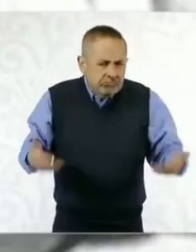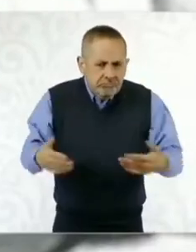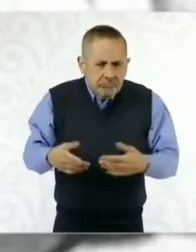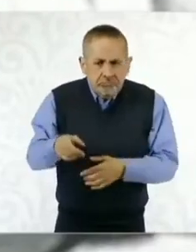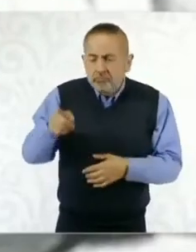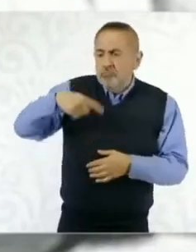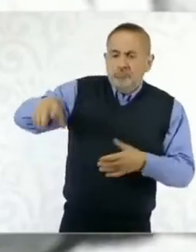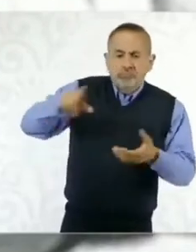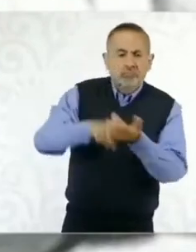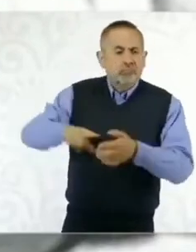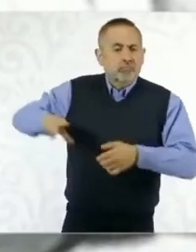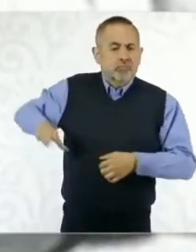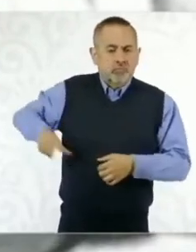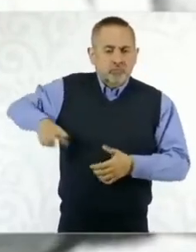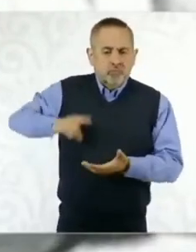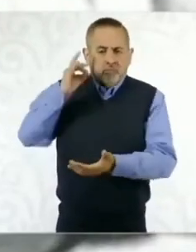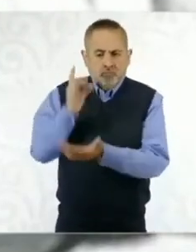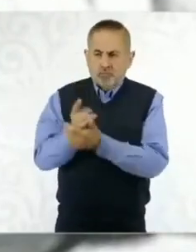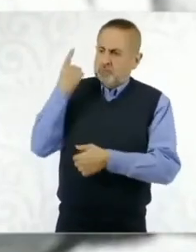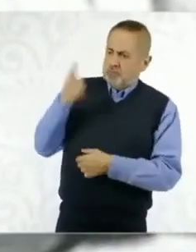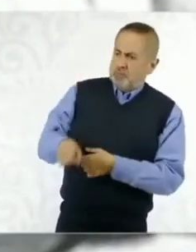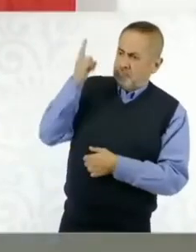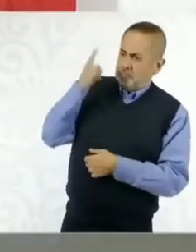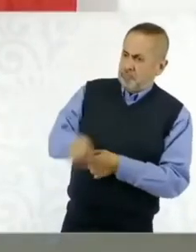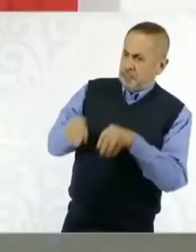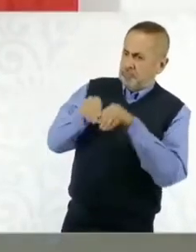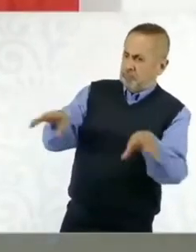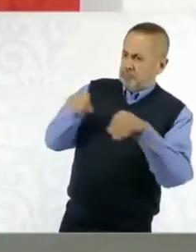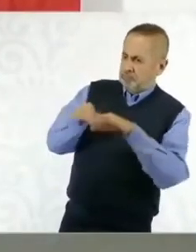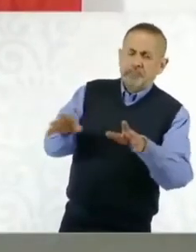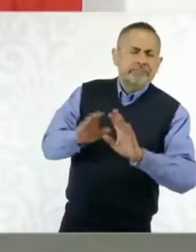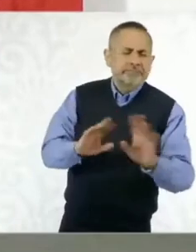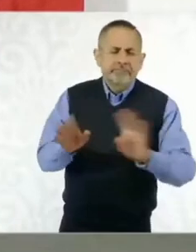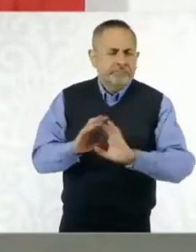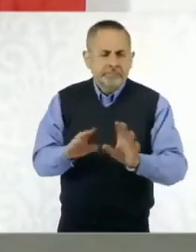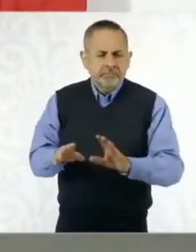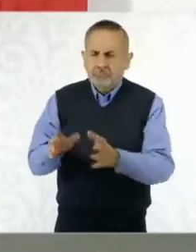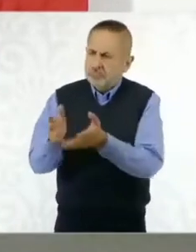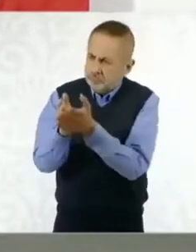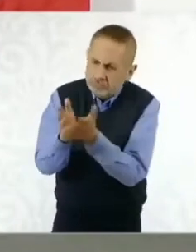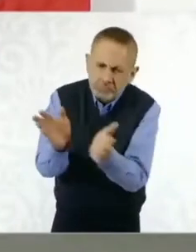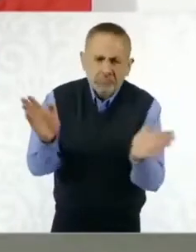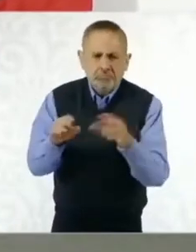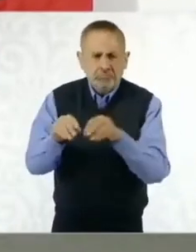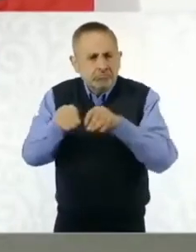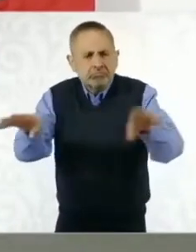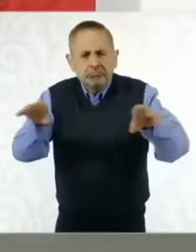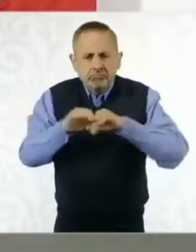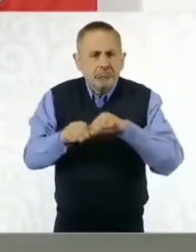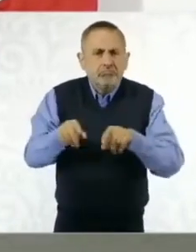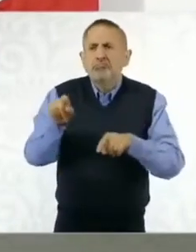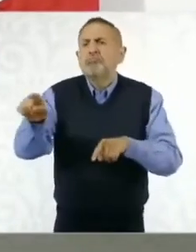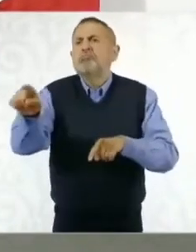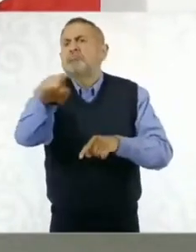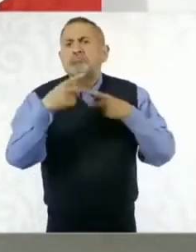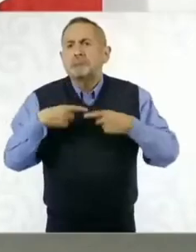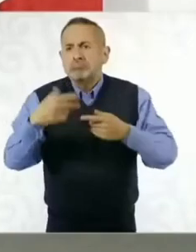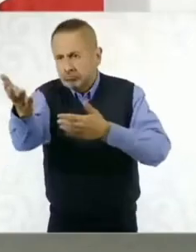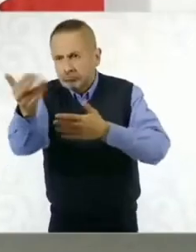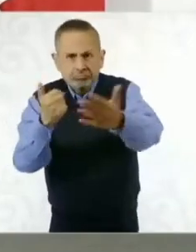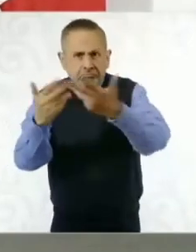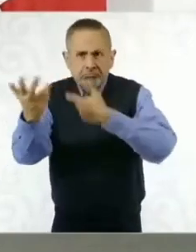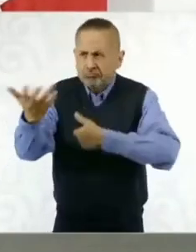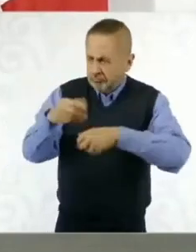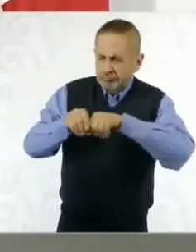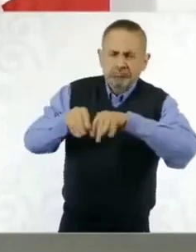siendo medios gubernamentales solamente de difusión de lo que hace el gobierno, ¿no? Sino que den voz a quienes no